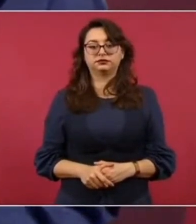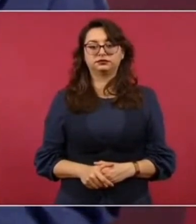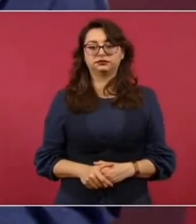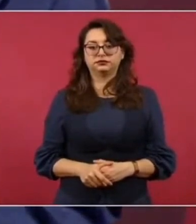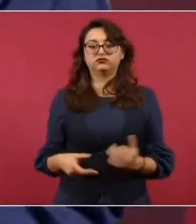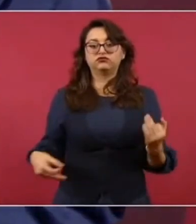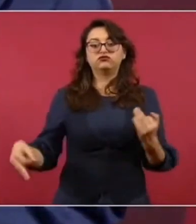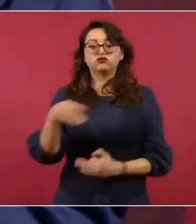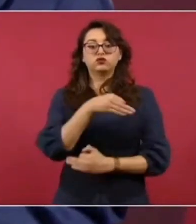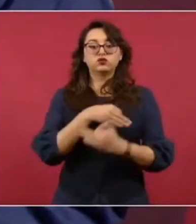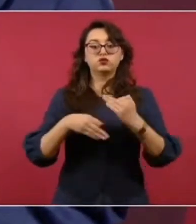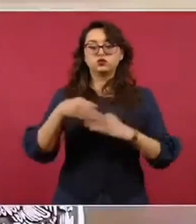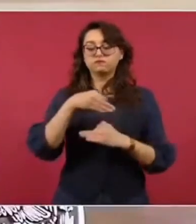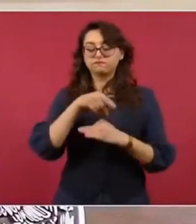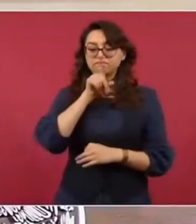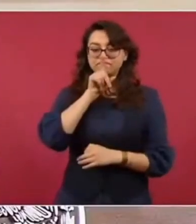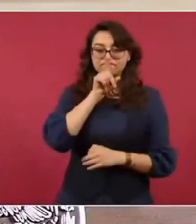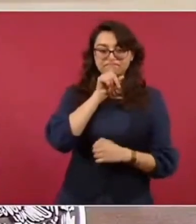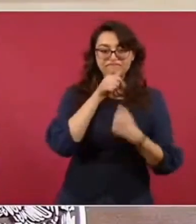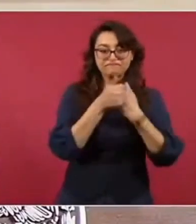silenciar todo.